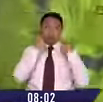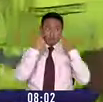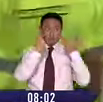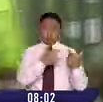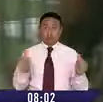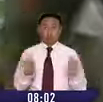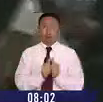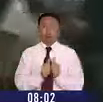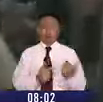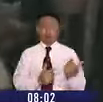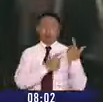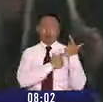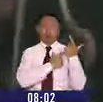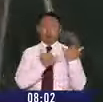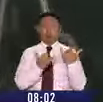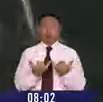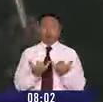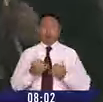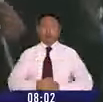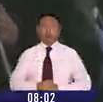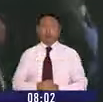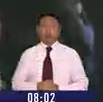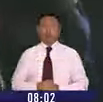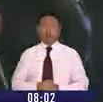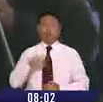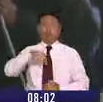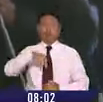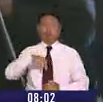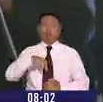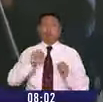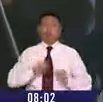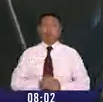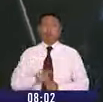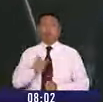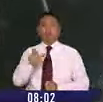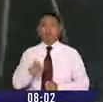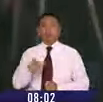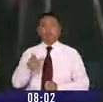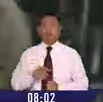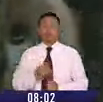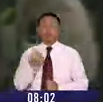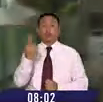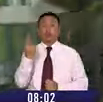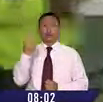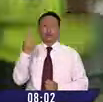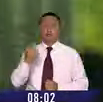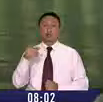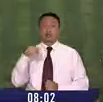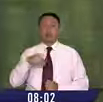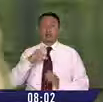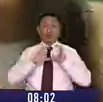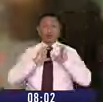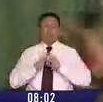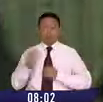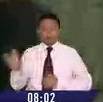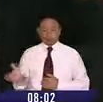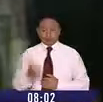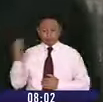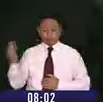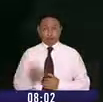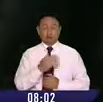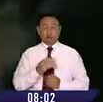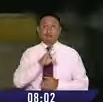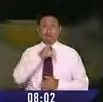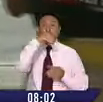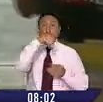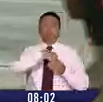Armadas. En estos momentos están permitiendo el ingreso únicamente de los medios de comunicación, pues en el interior de